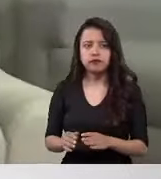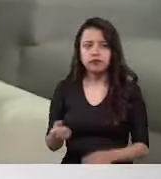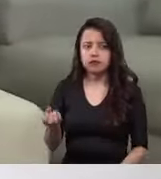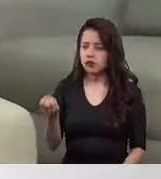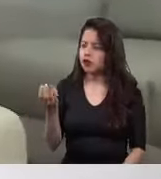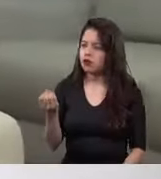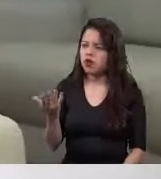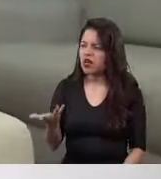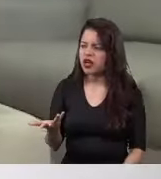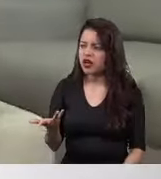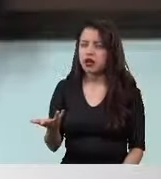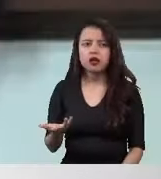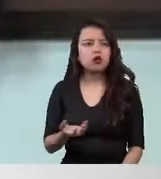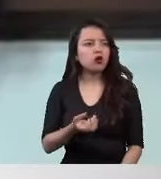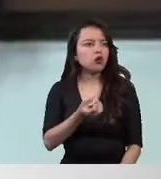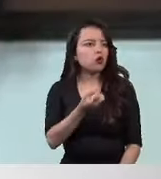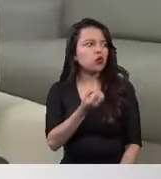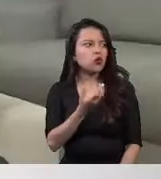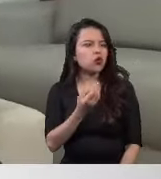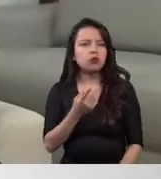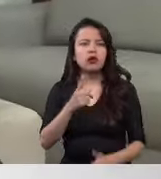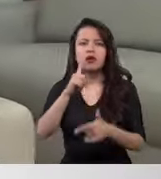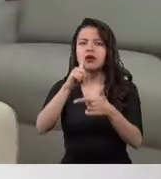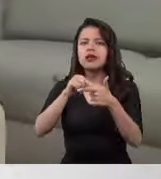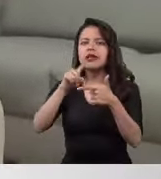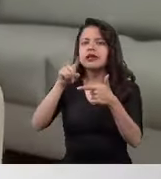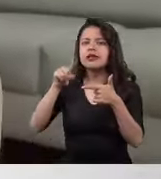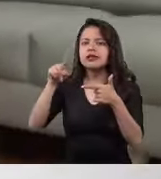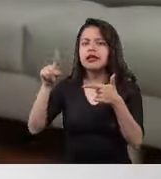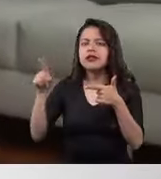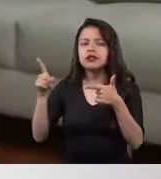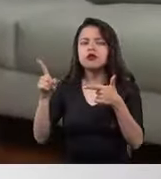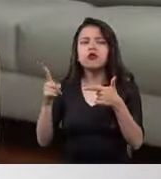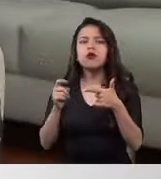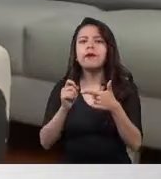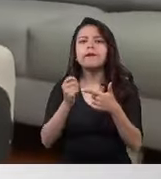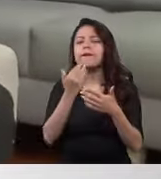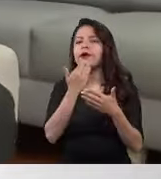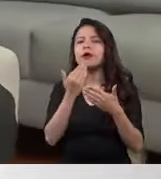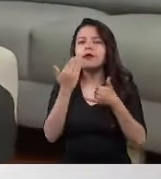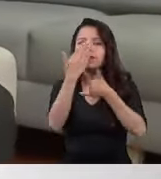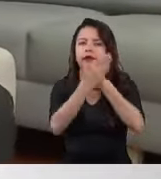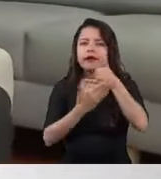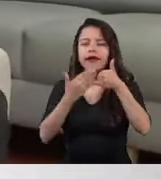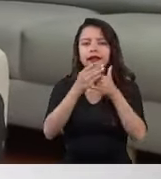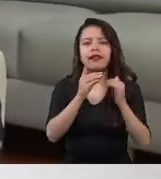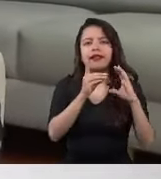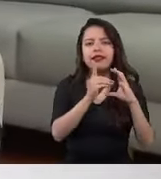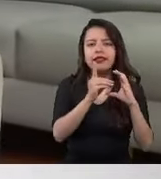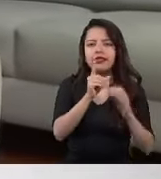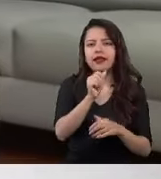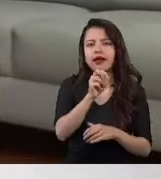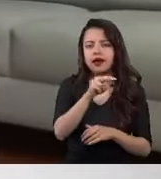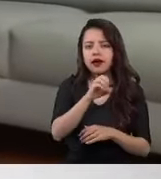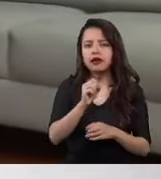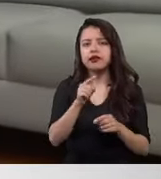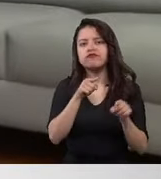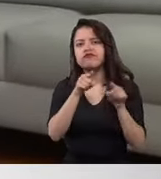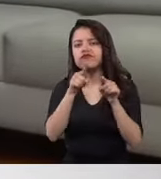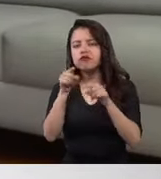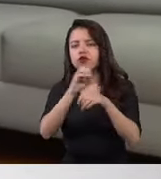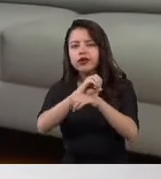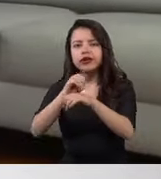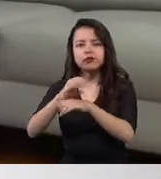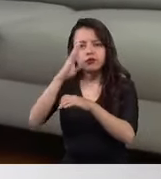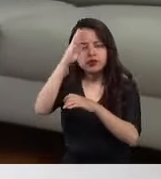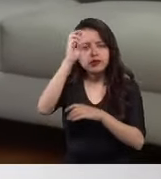de. No, digo. No, hay un ranking, hay un ranking que hacen el DANE, que hacen los organismos de seguridad, la policía,